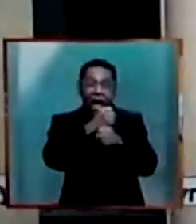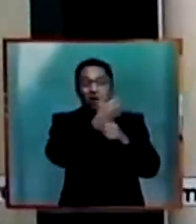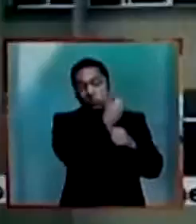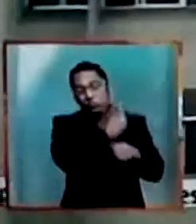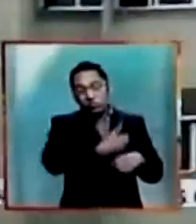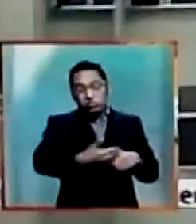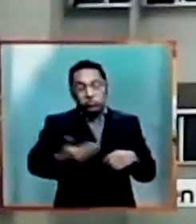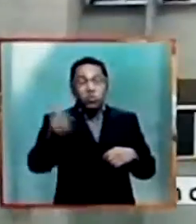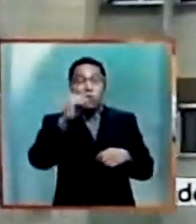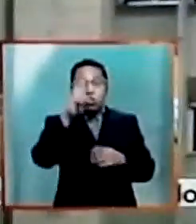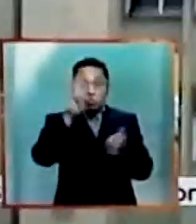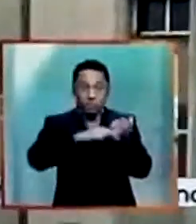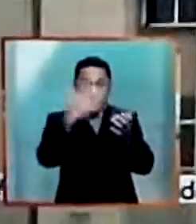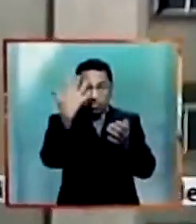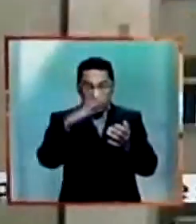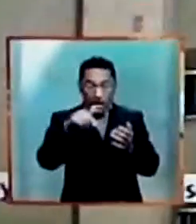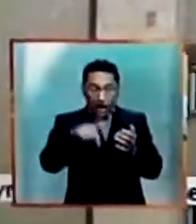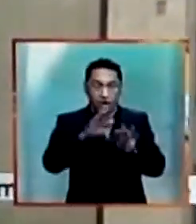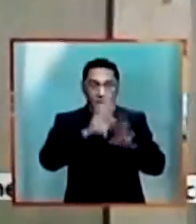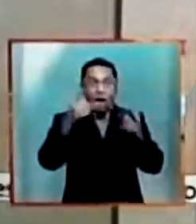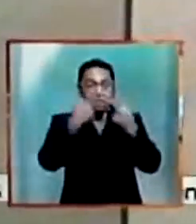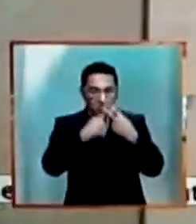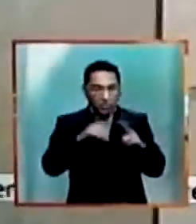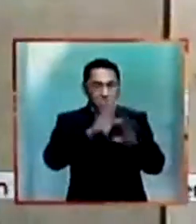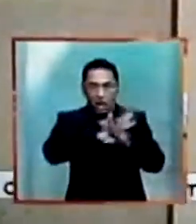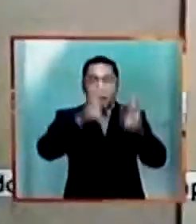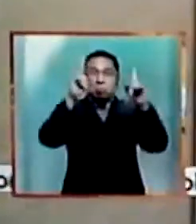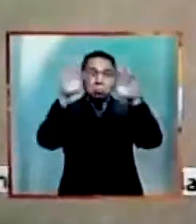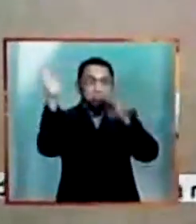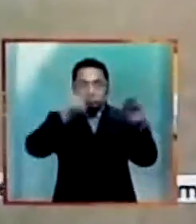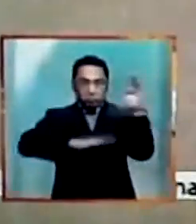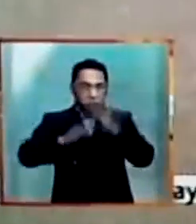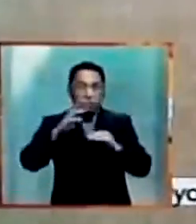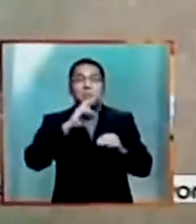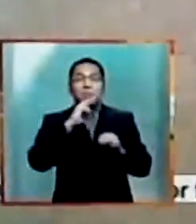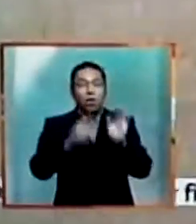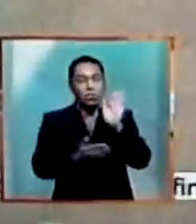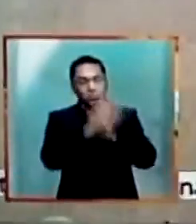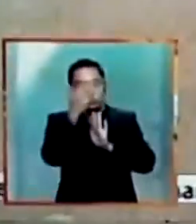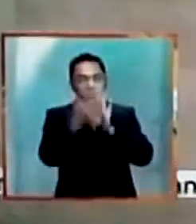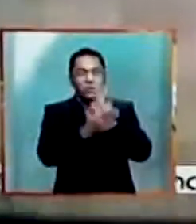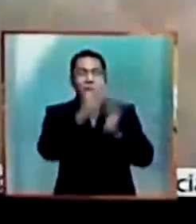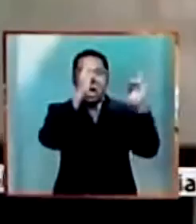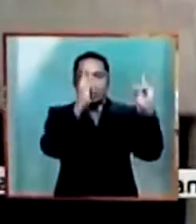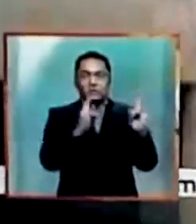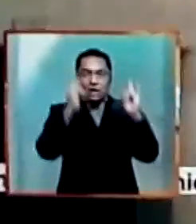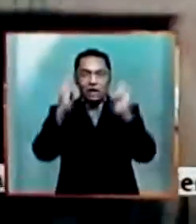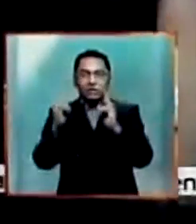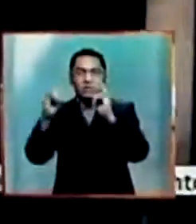antes de finalizar el 2010 inicie su demolición para en su lugar construir canchas deportivas.